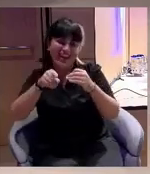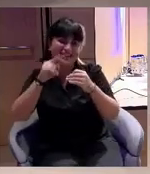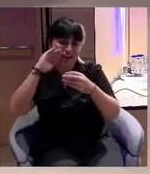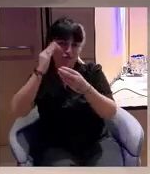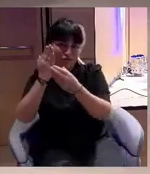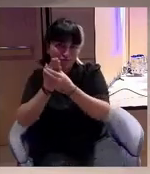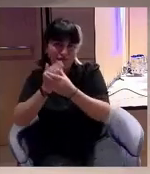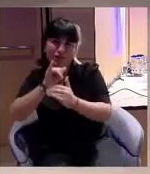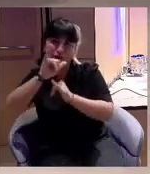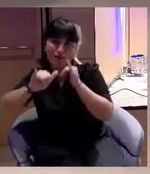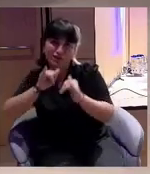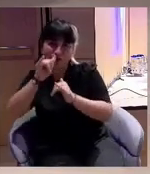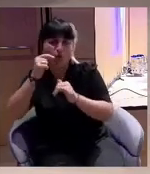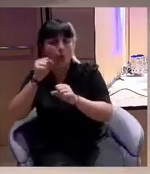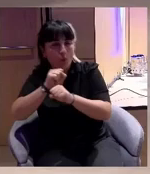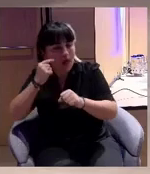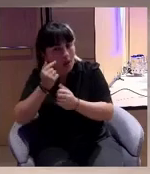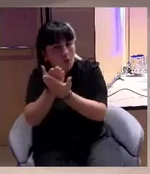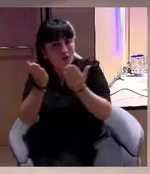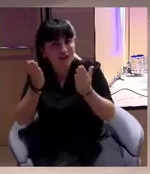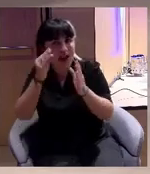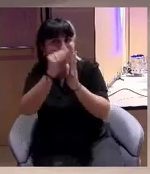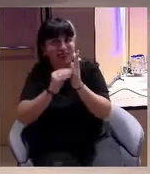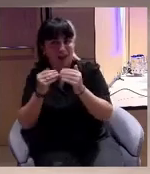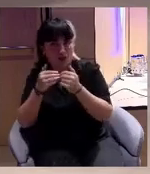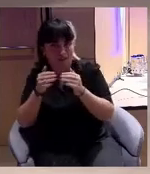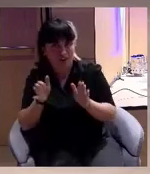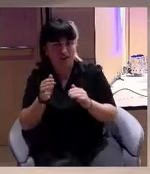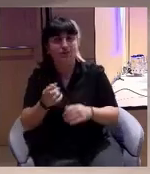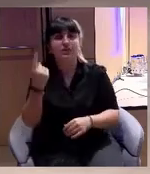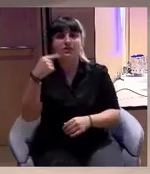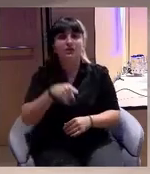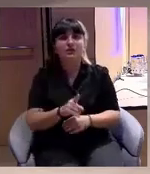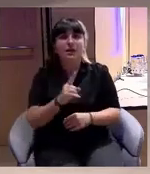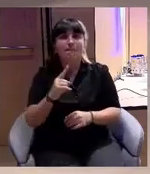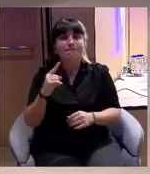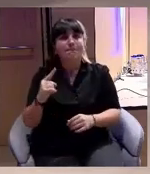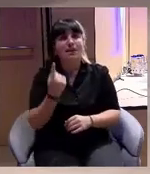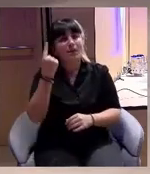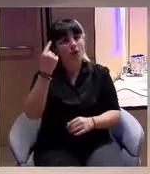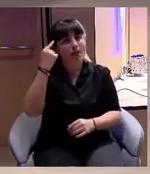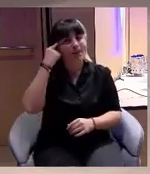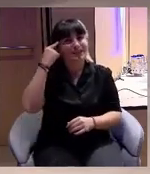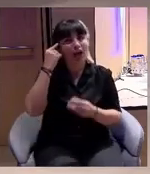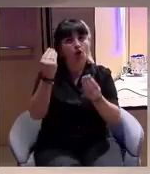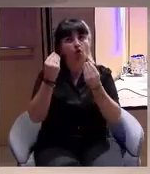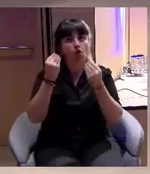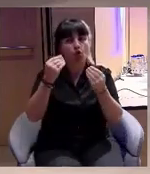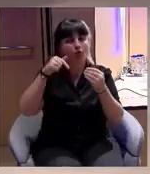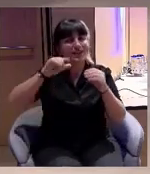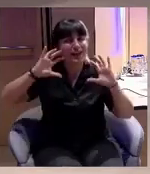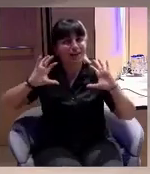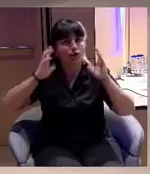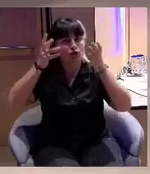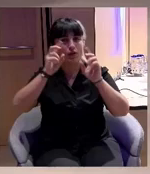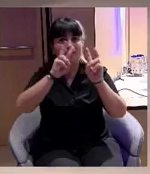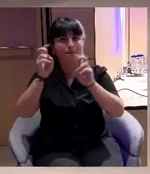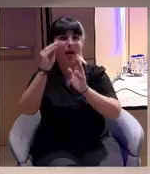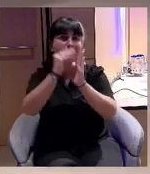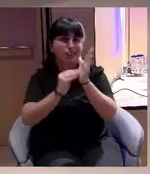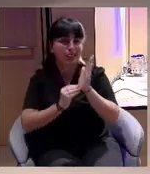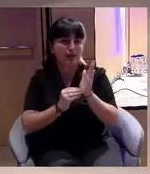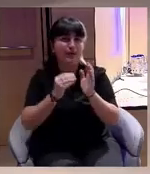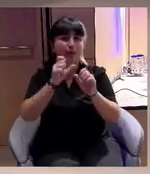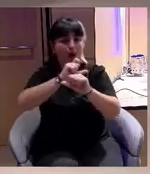abiertos ahora es es sustantivo pensar en como esta revolución de los datos sea tanto en términos de aumento de la